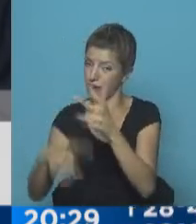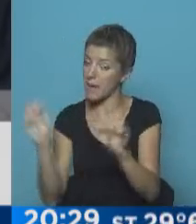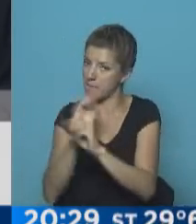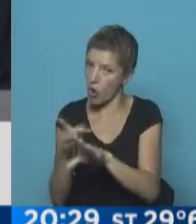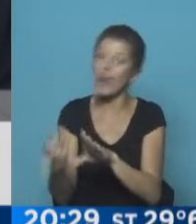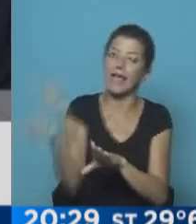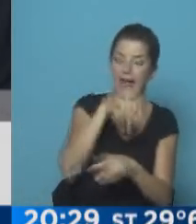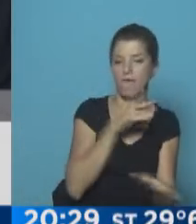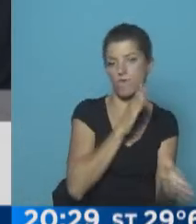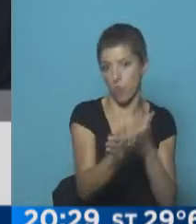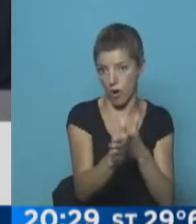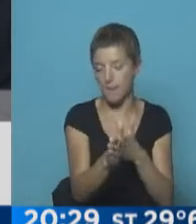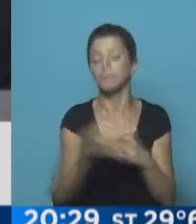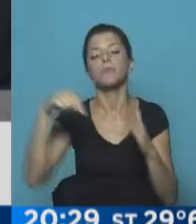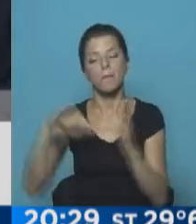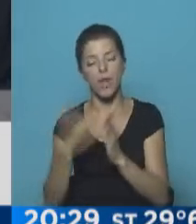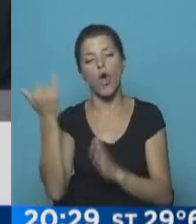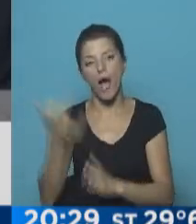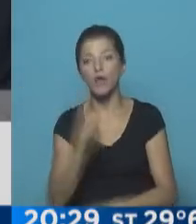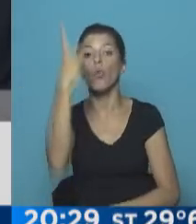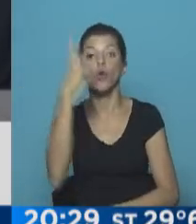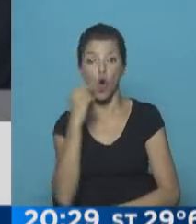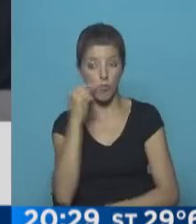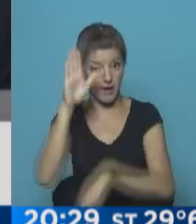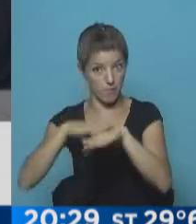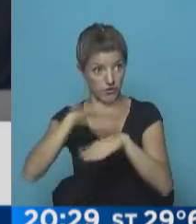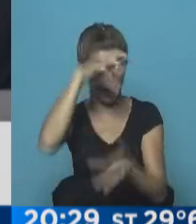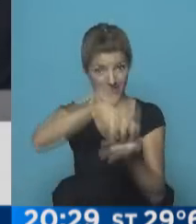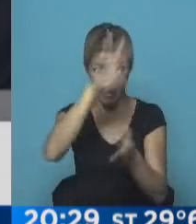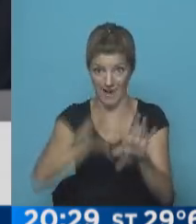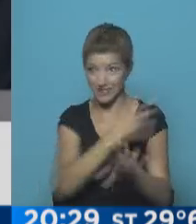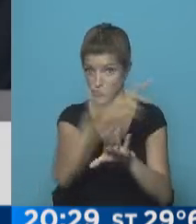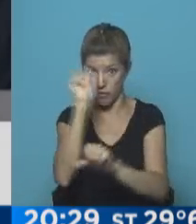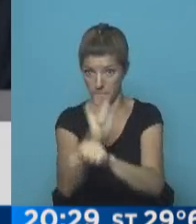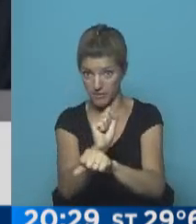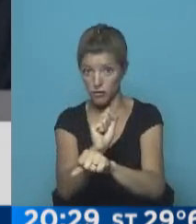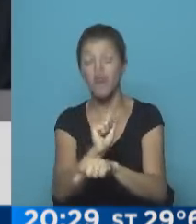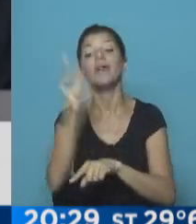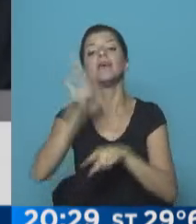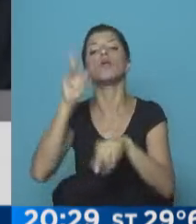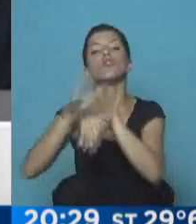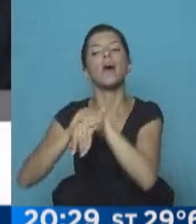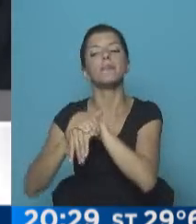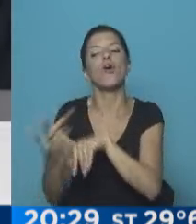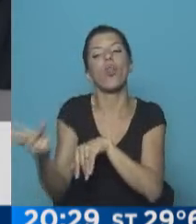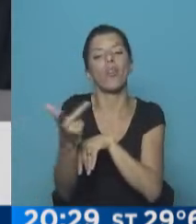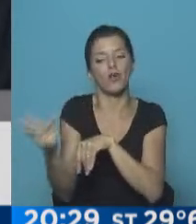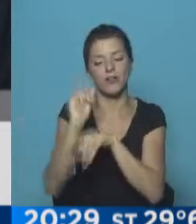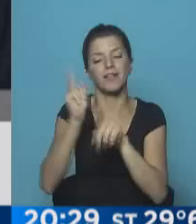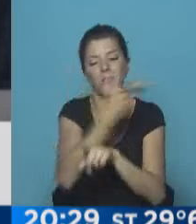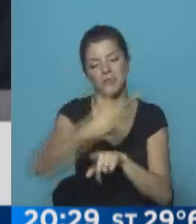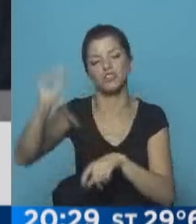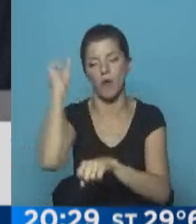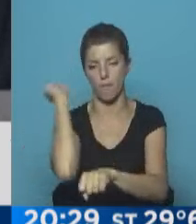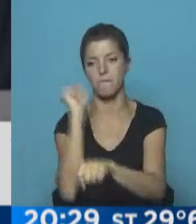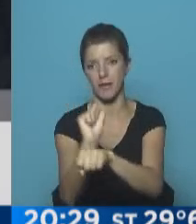todas formas, hay un penitenciario detenido, recordemos esto, y hay algunos amigos de estos tres prófugos que también fueron detenidos.